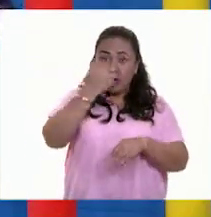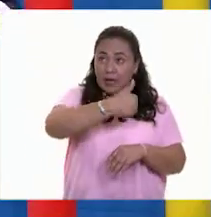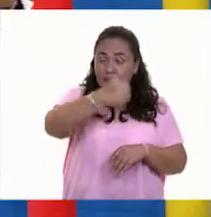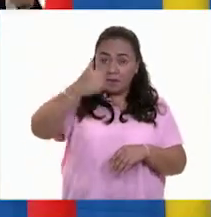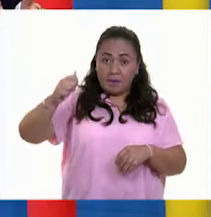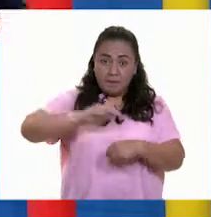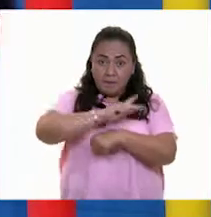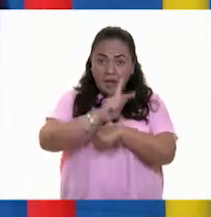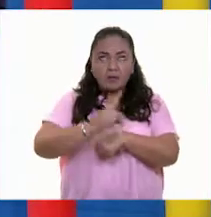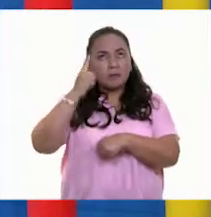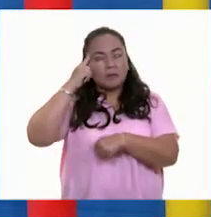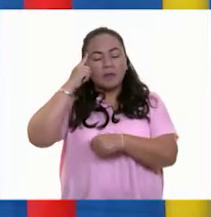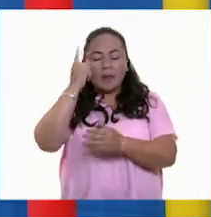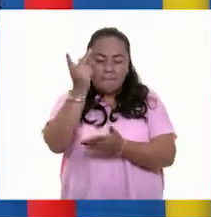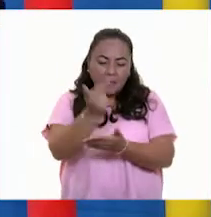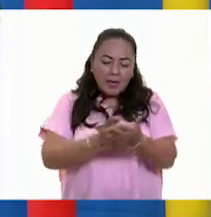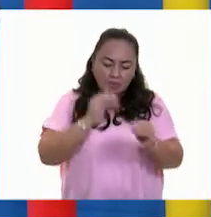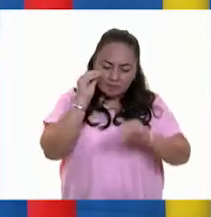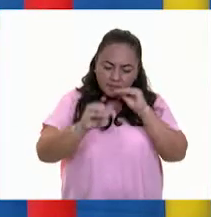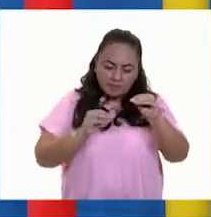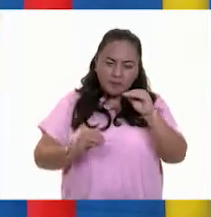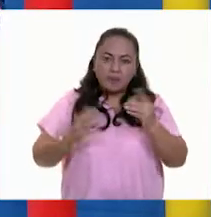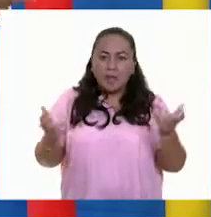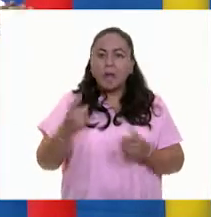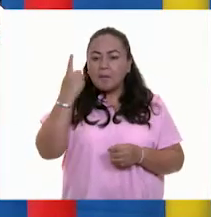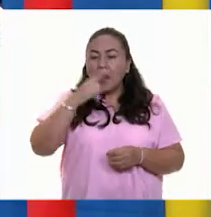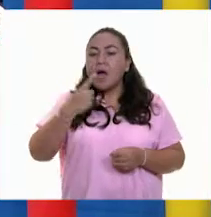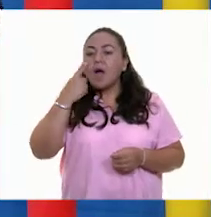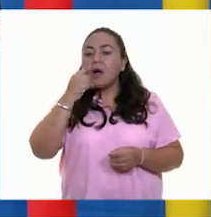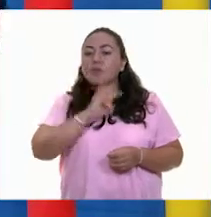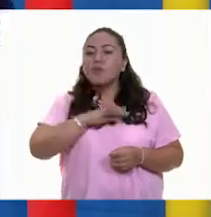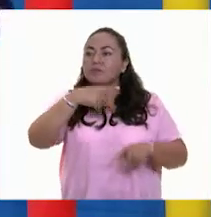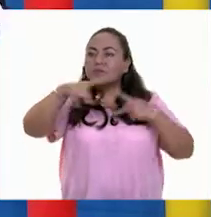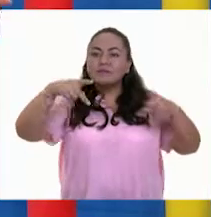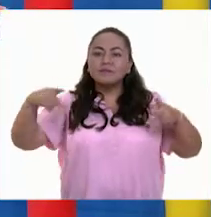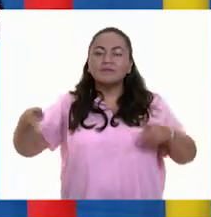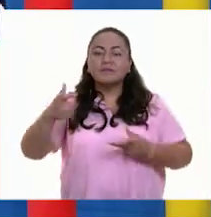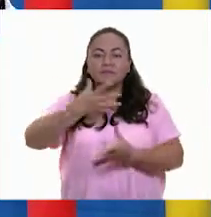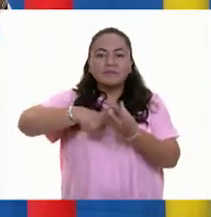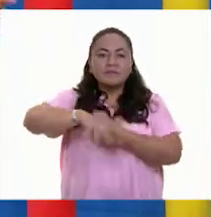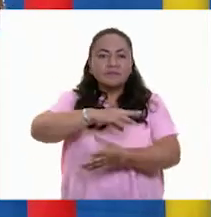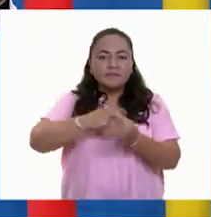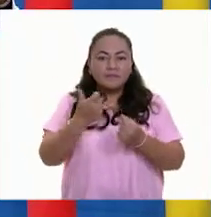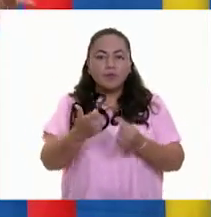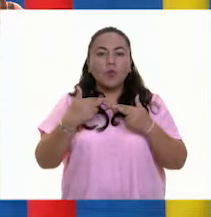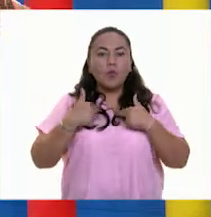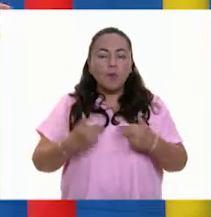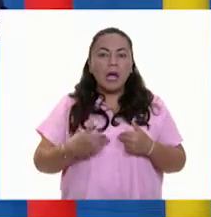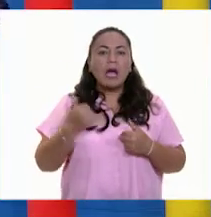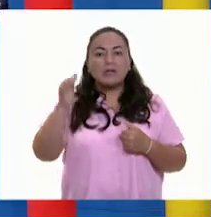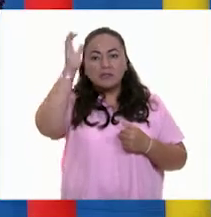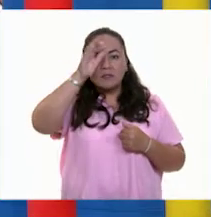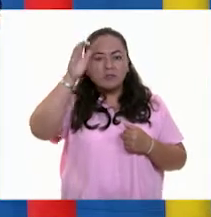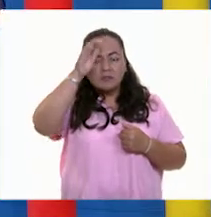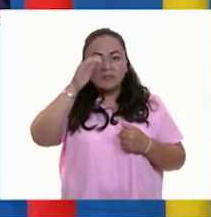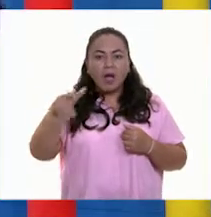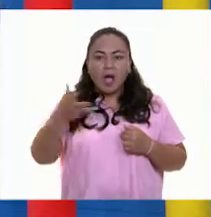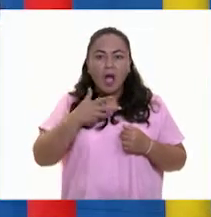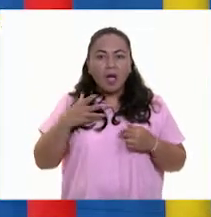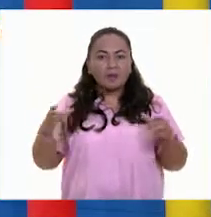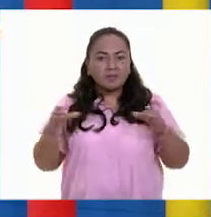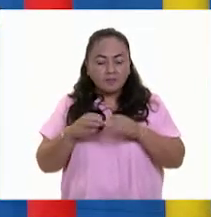país desarrolla planes y acciones de acuerdo con la disponibilidad de los recursos económicos, humanos y científicos con los que